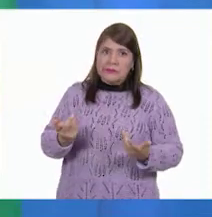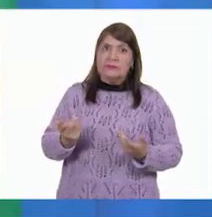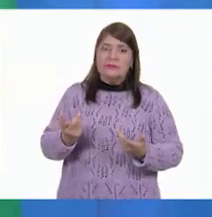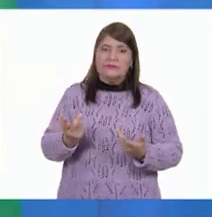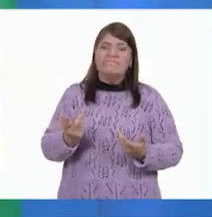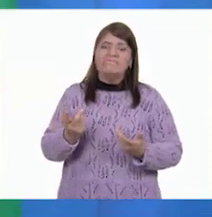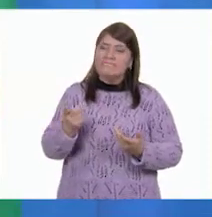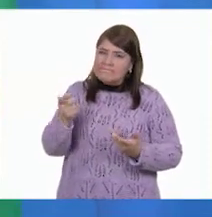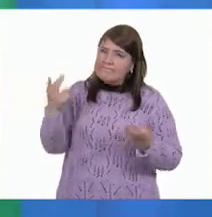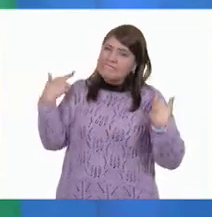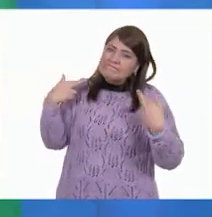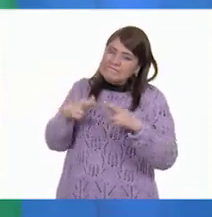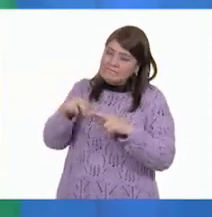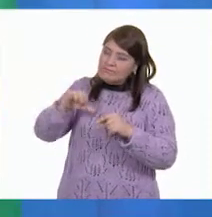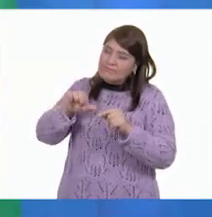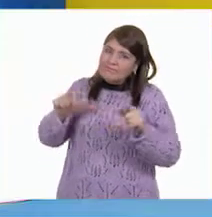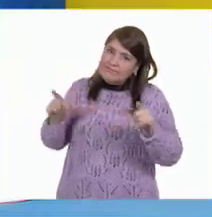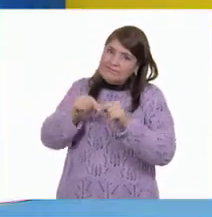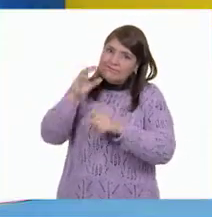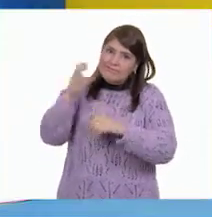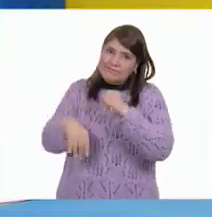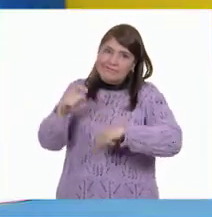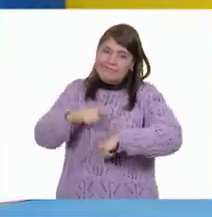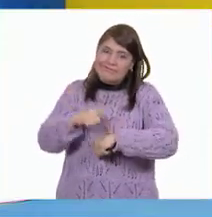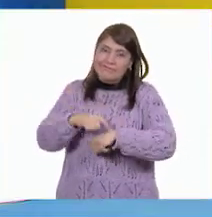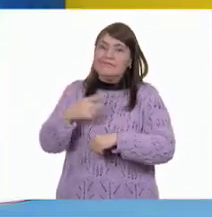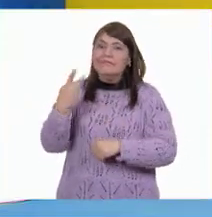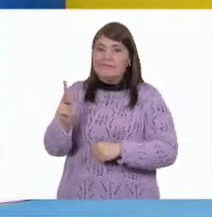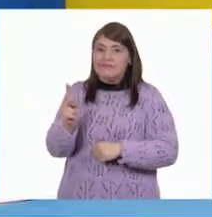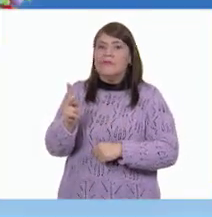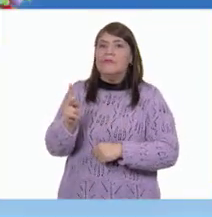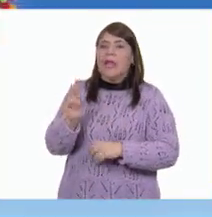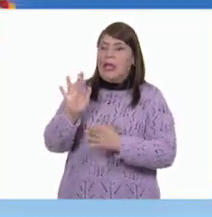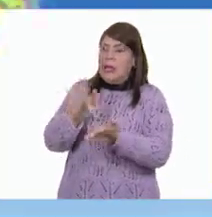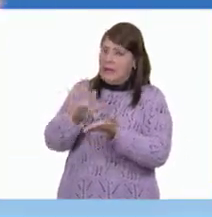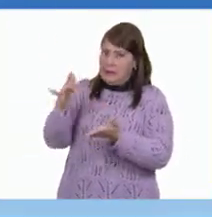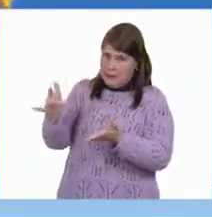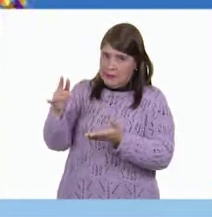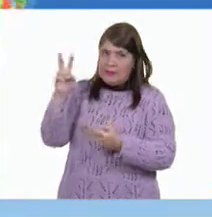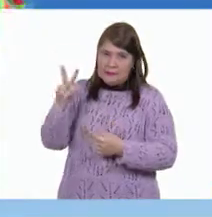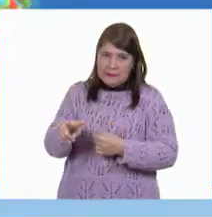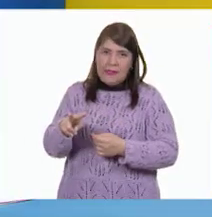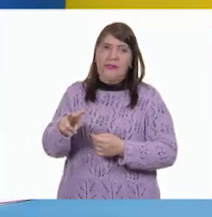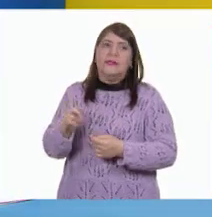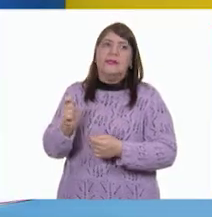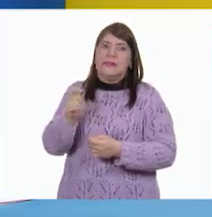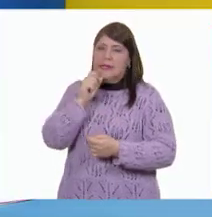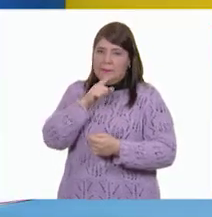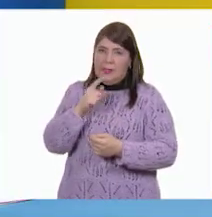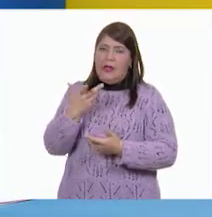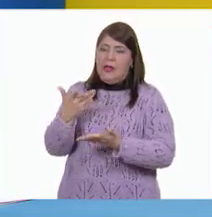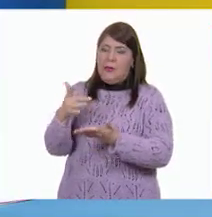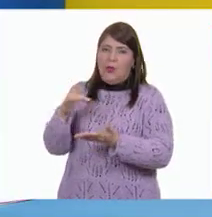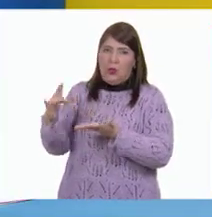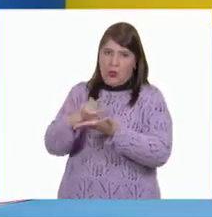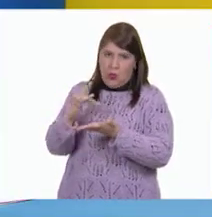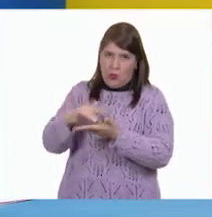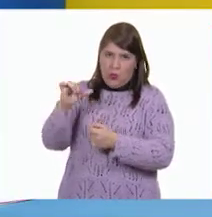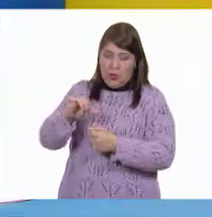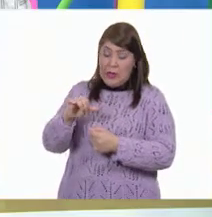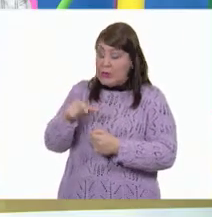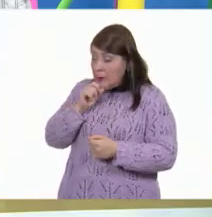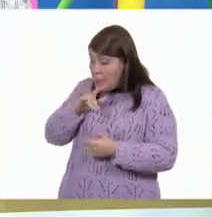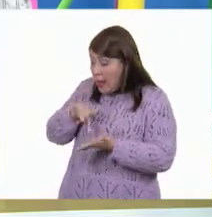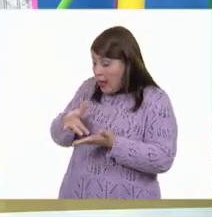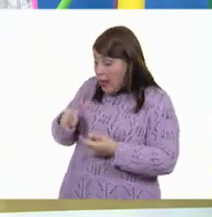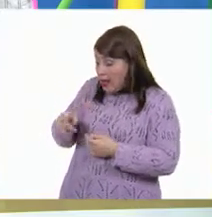maestra, se nos acabó el tiempo, pero no nos vamos sin darte las gracias, maestra. maestra Cecilia Vargas, por acompañarnos el día de hoy, y a Ton, que